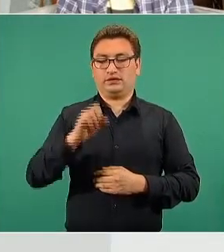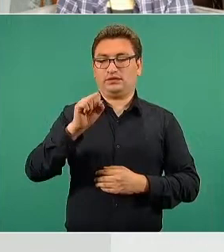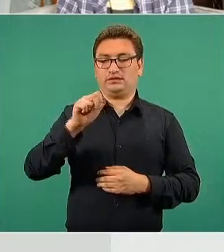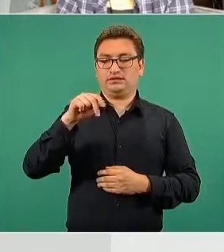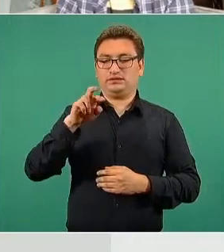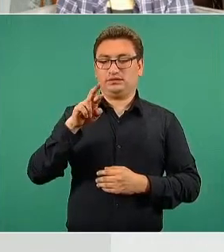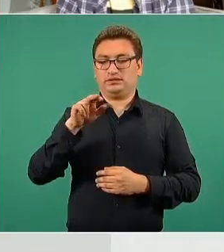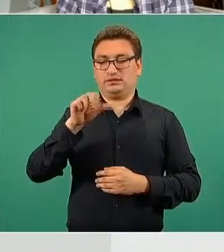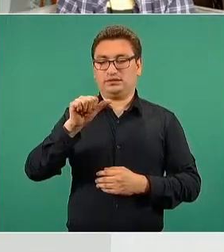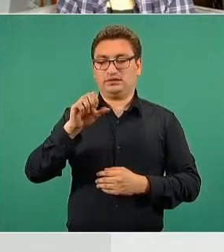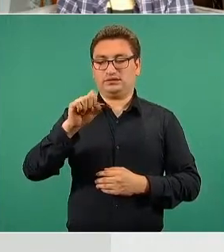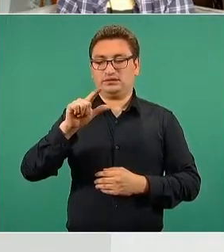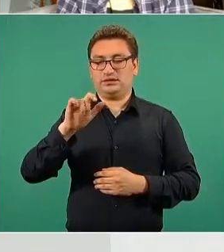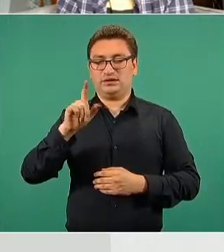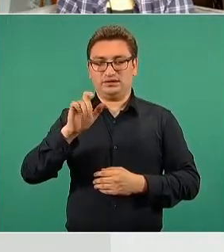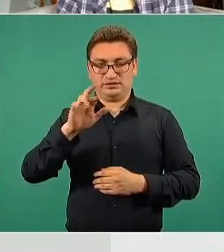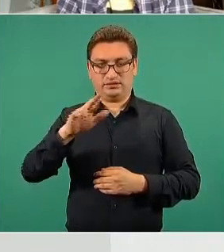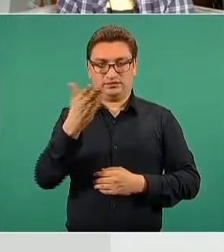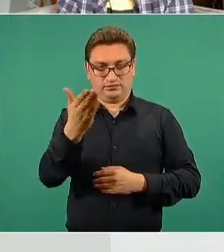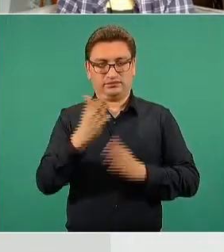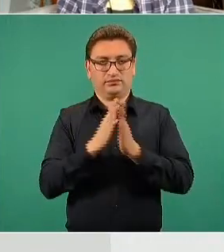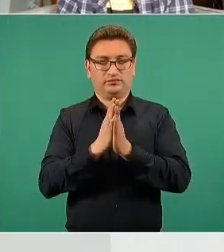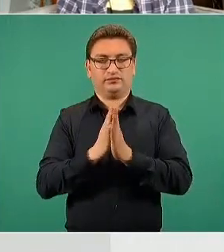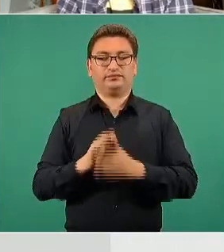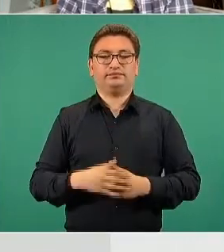Sandra Salazar, adelante, Sandra, por favor.